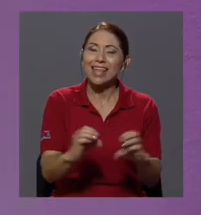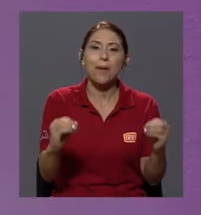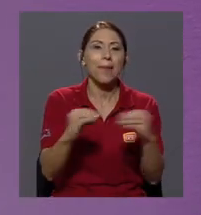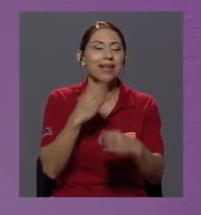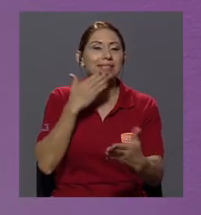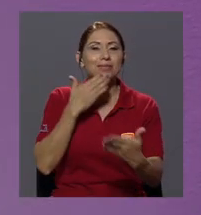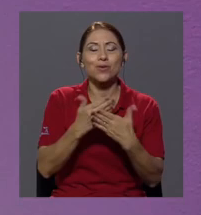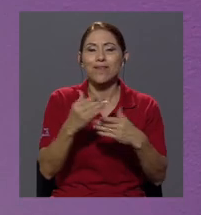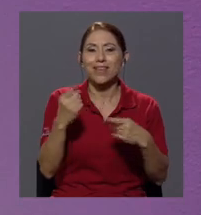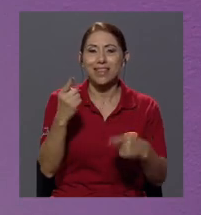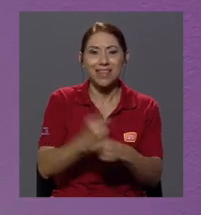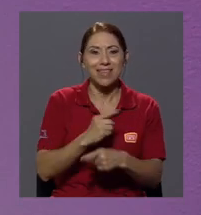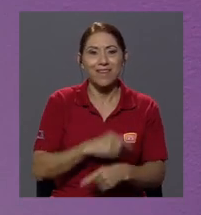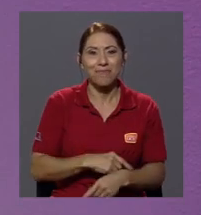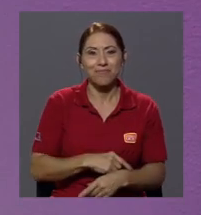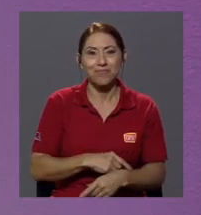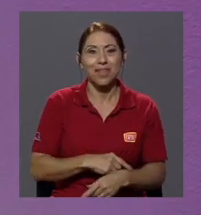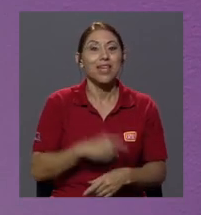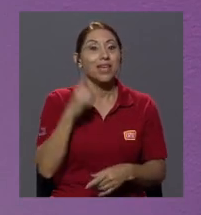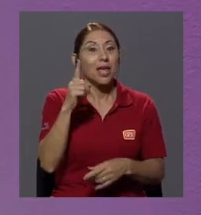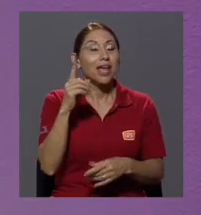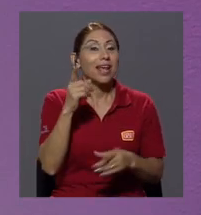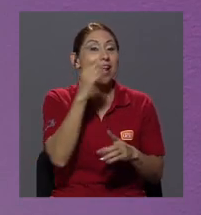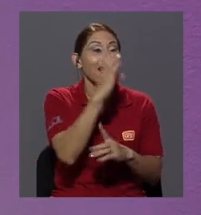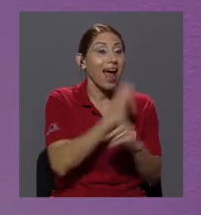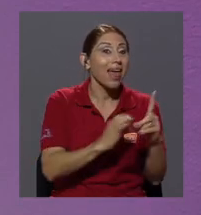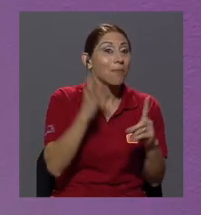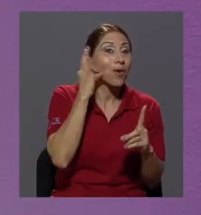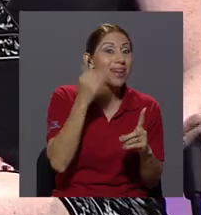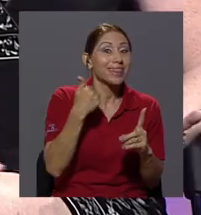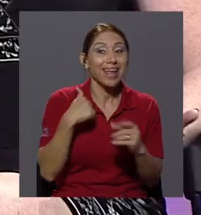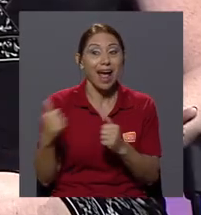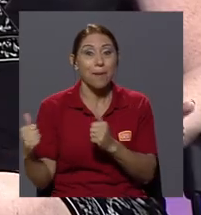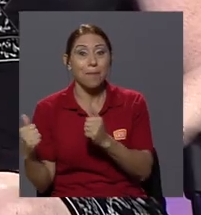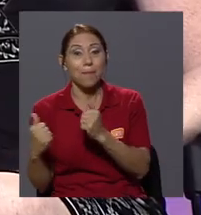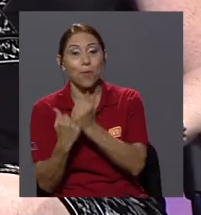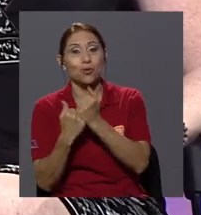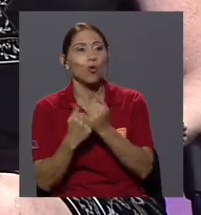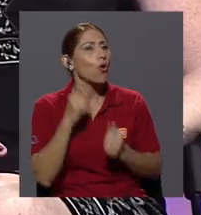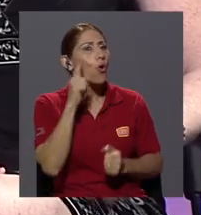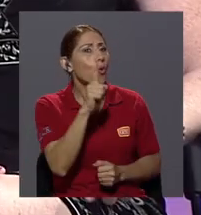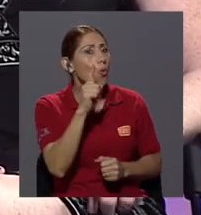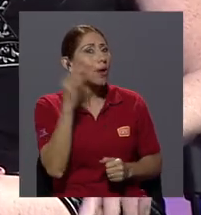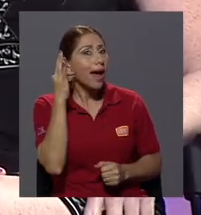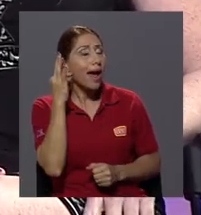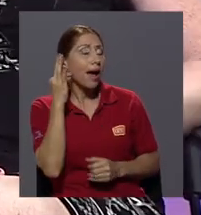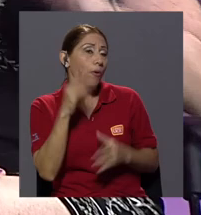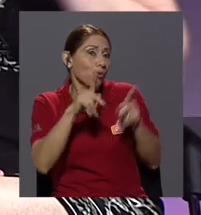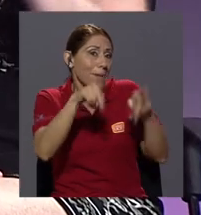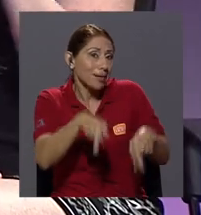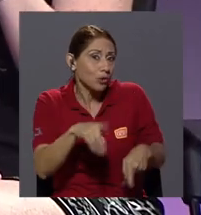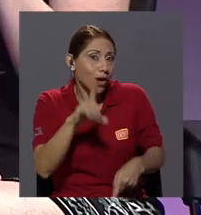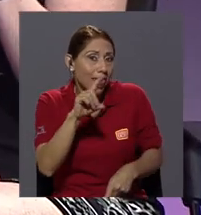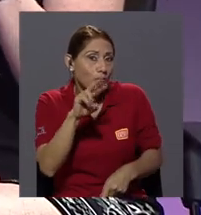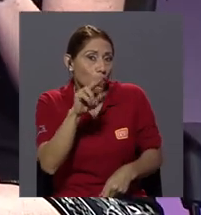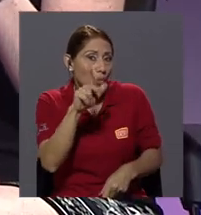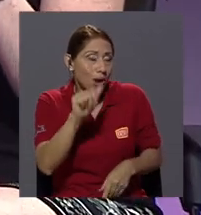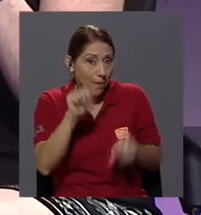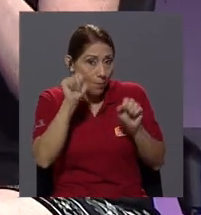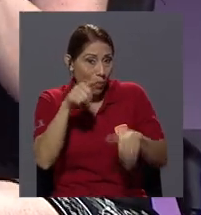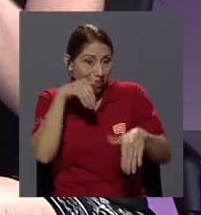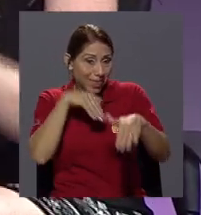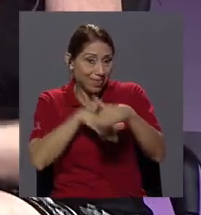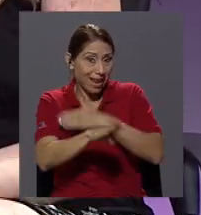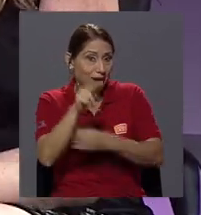puede entrar una duda a un parto en un hospital público en costo menor ahorita la mujer que entré en el hospital tiene derecho de un acompañante